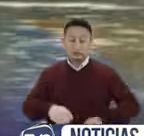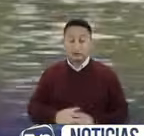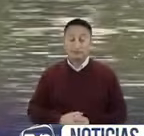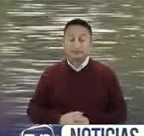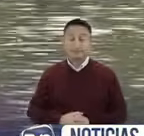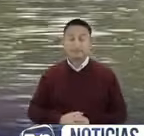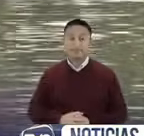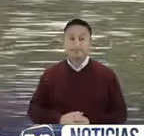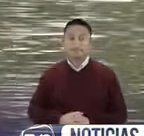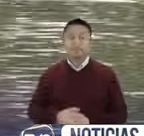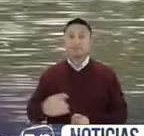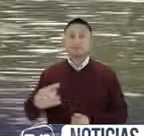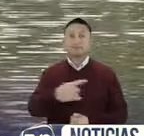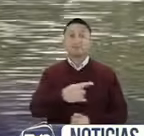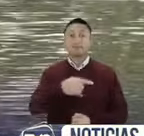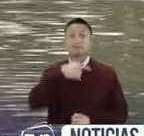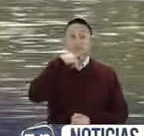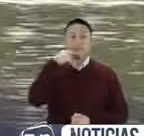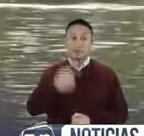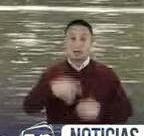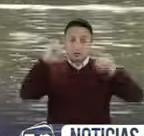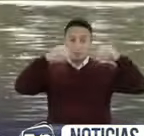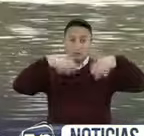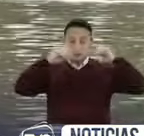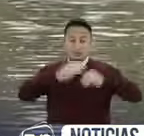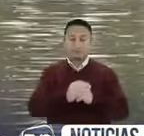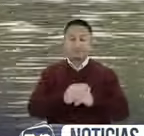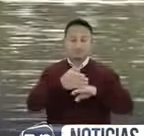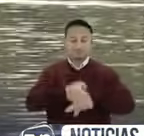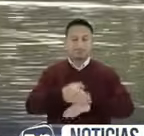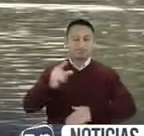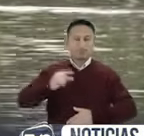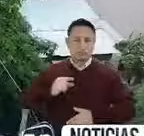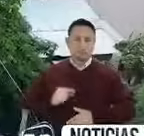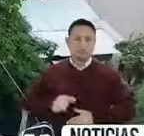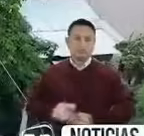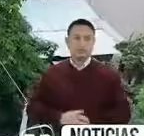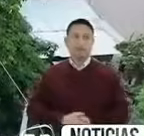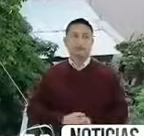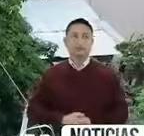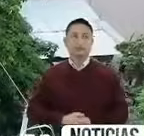registradas durante el fin de semana. Los detalles más adelante.